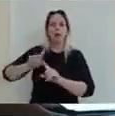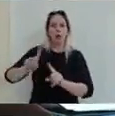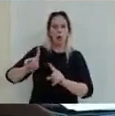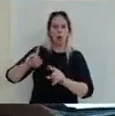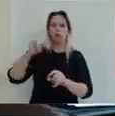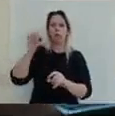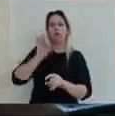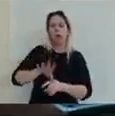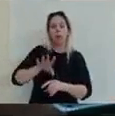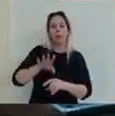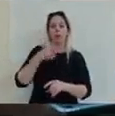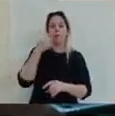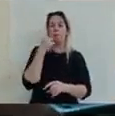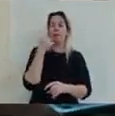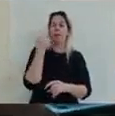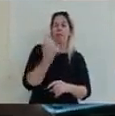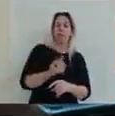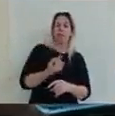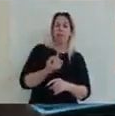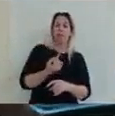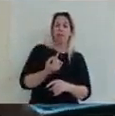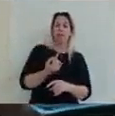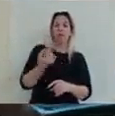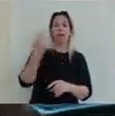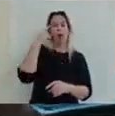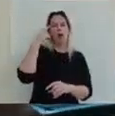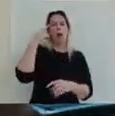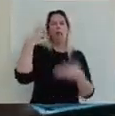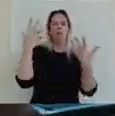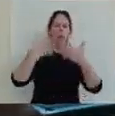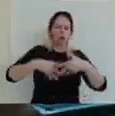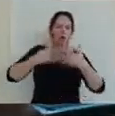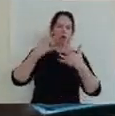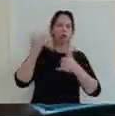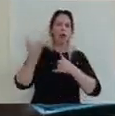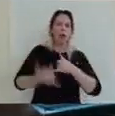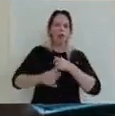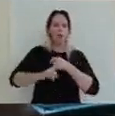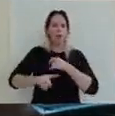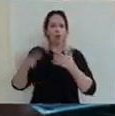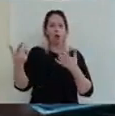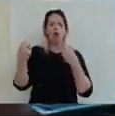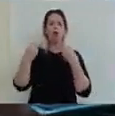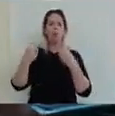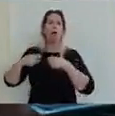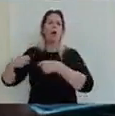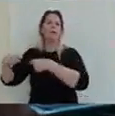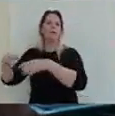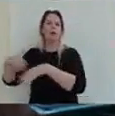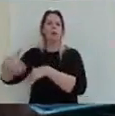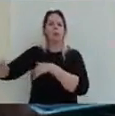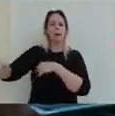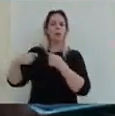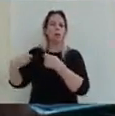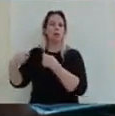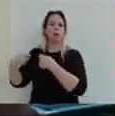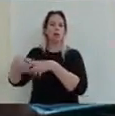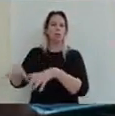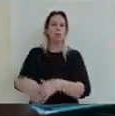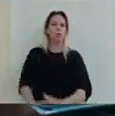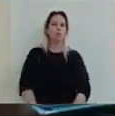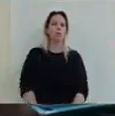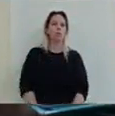concejal Figueredo por lo que había expresado la concejal Moreira de la situación por la que estamos atravesando. Voy a pedir que por favor se